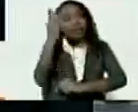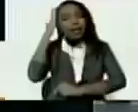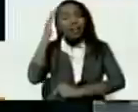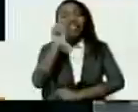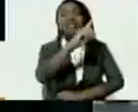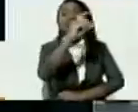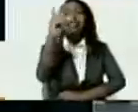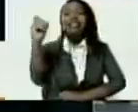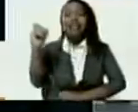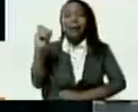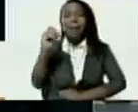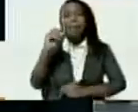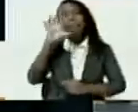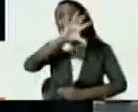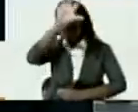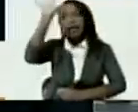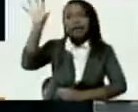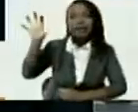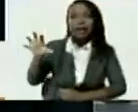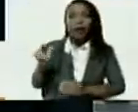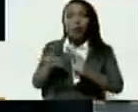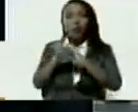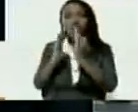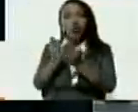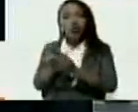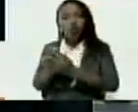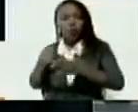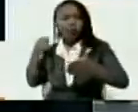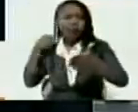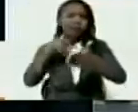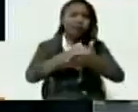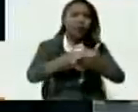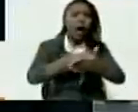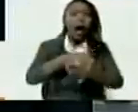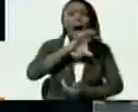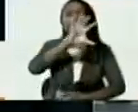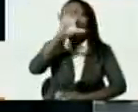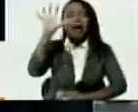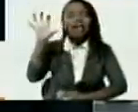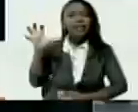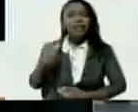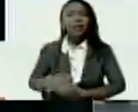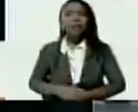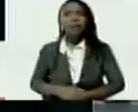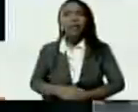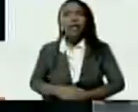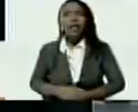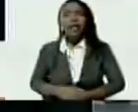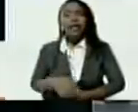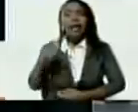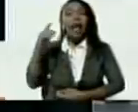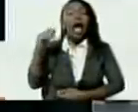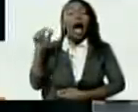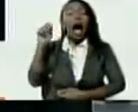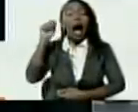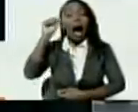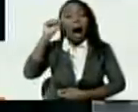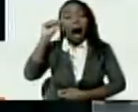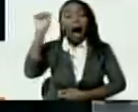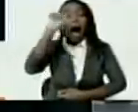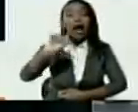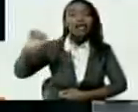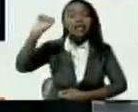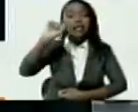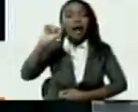100 países. Ha golpeado a países del Asia, Corea del